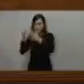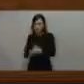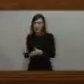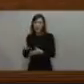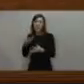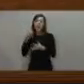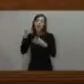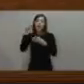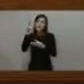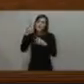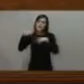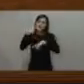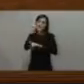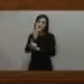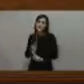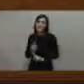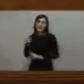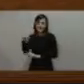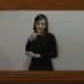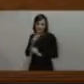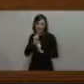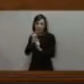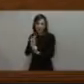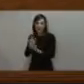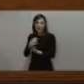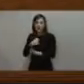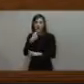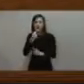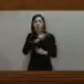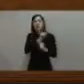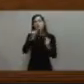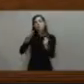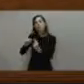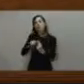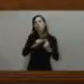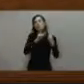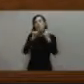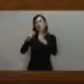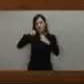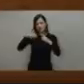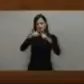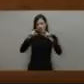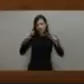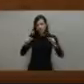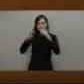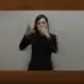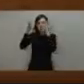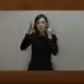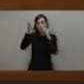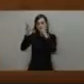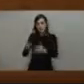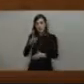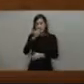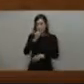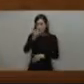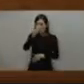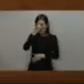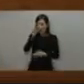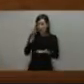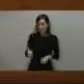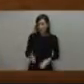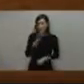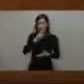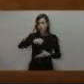algo. En un debate del estado de la región, usted se acordará, porque desde esta bancada dijimos,